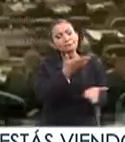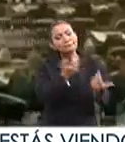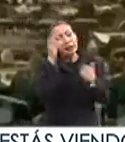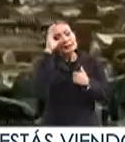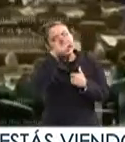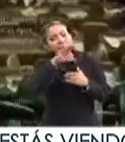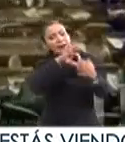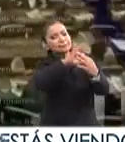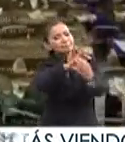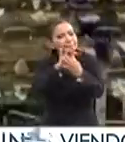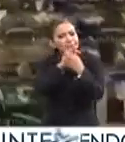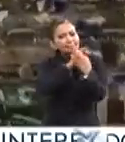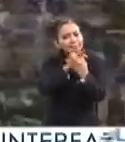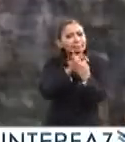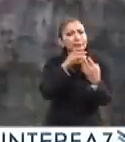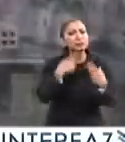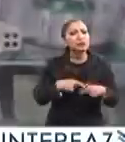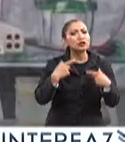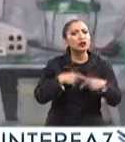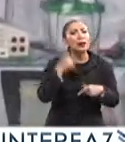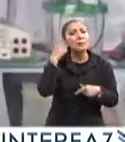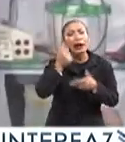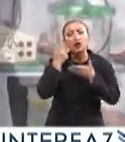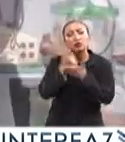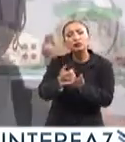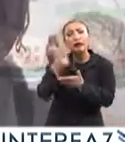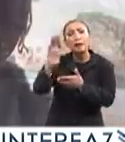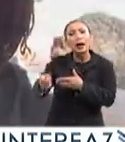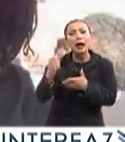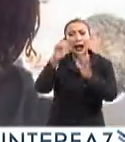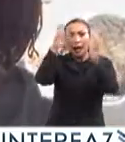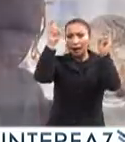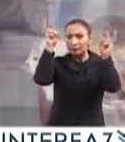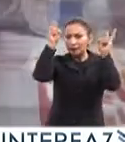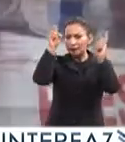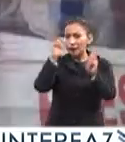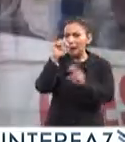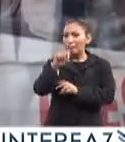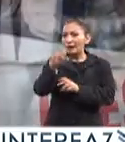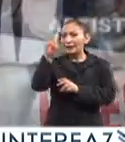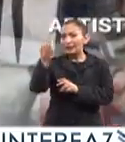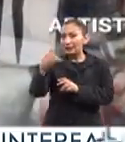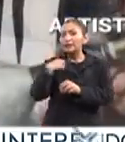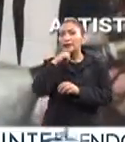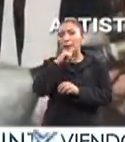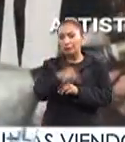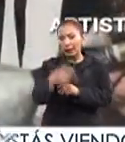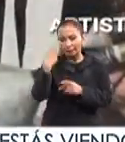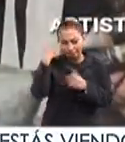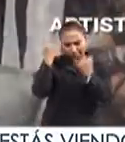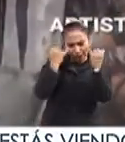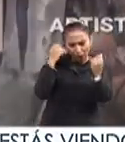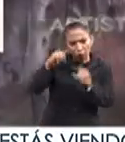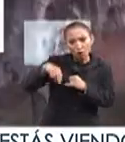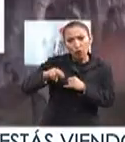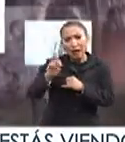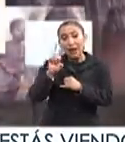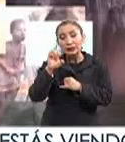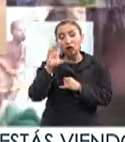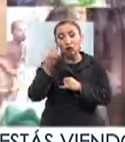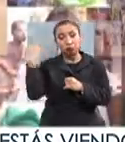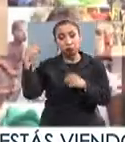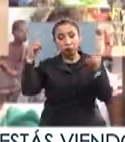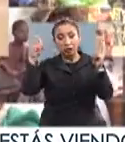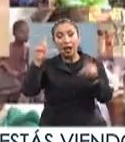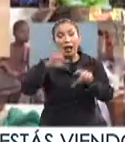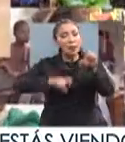acercamiento con la sociedad. A manera de contribución a la implementación de la Agenda 2030 y como parte de la estrategia de la UNESCO